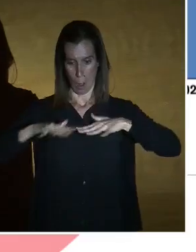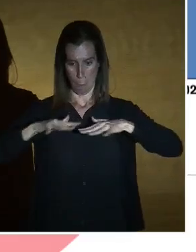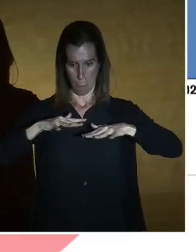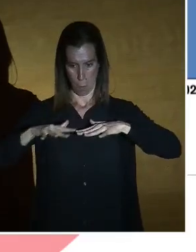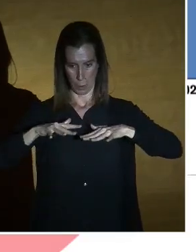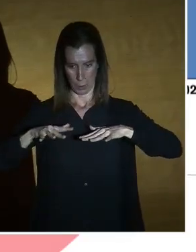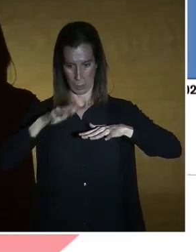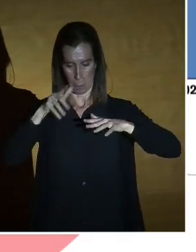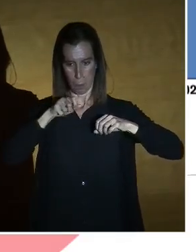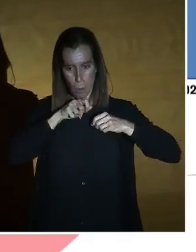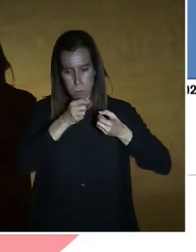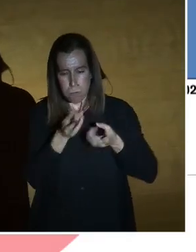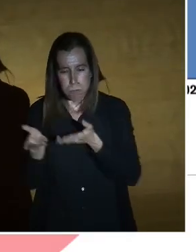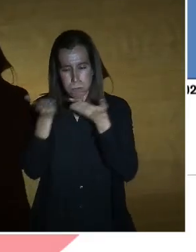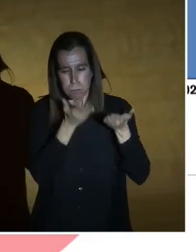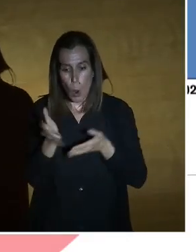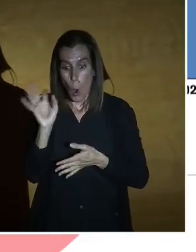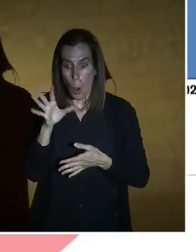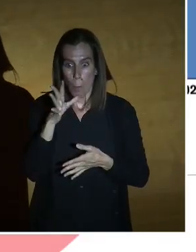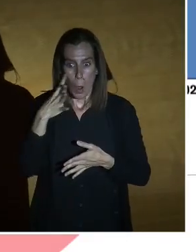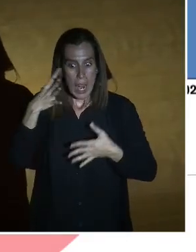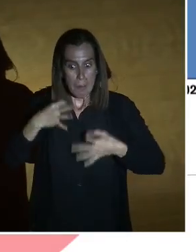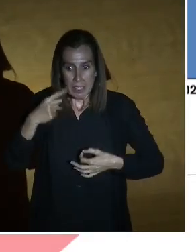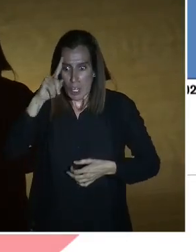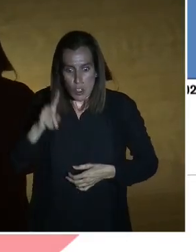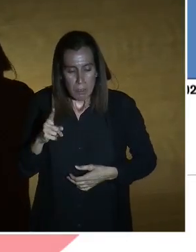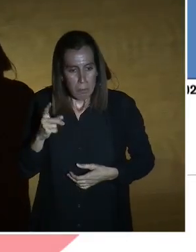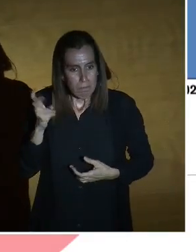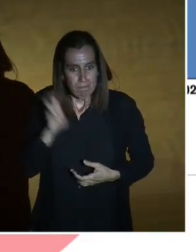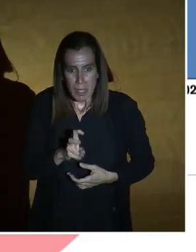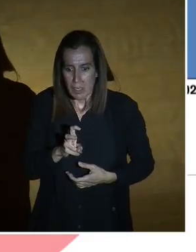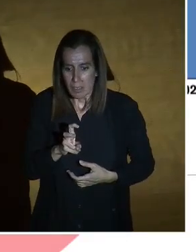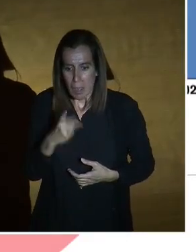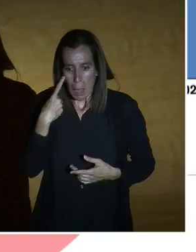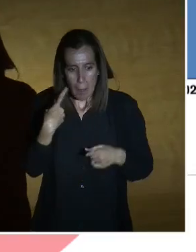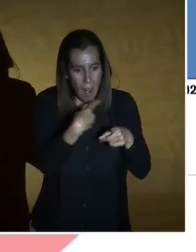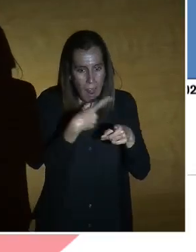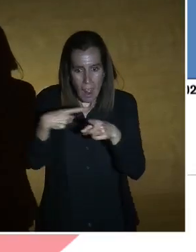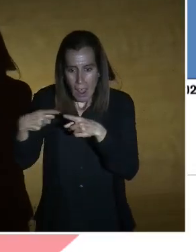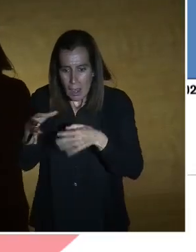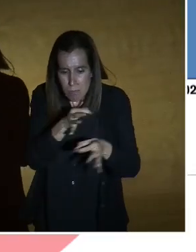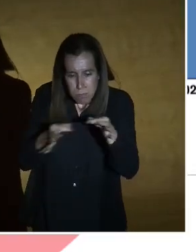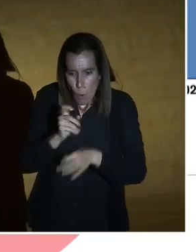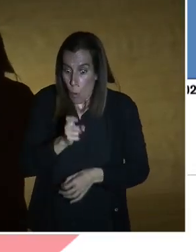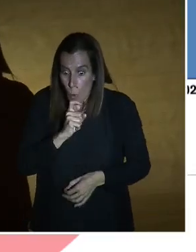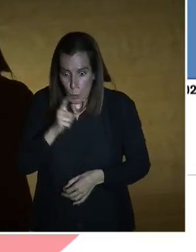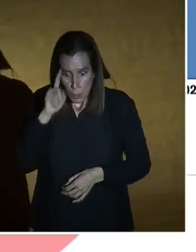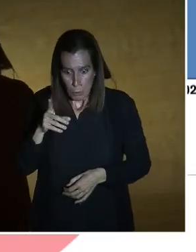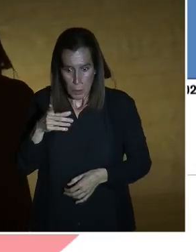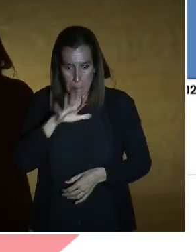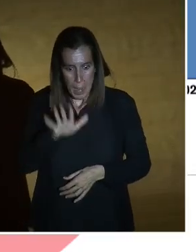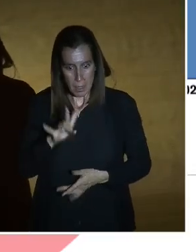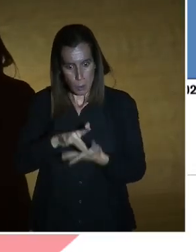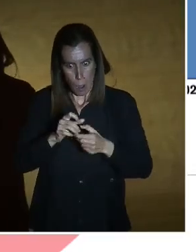la globalización o porque realmente no conocemos realmente la distribución de estos organismos y están más extendidos de lo